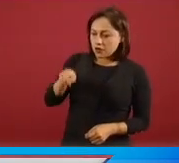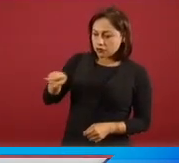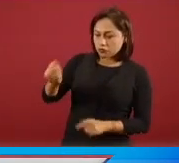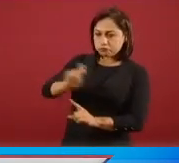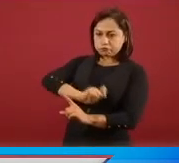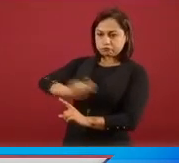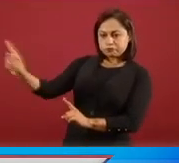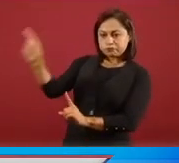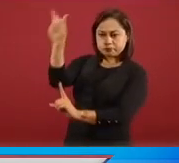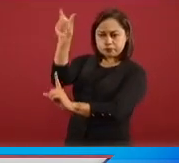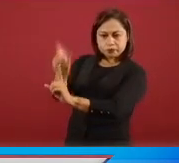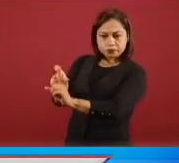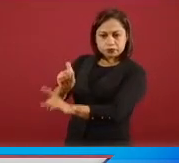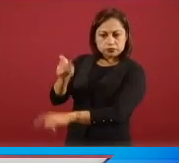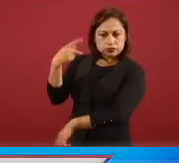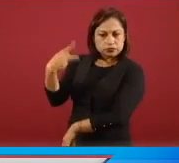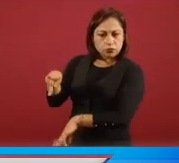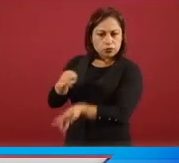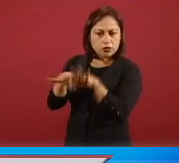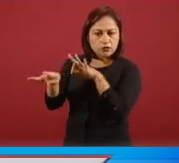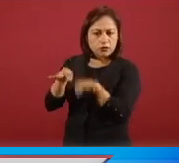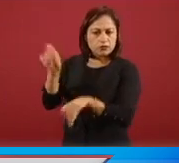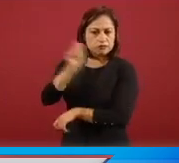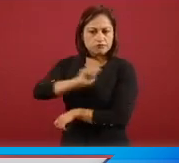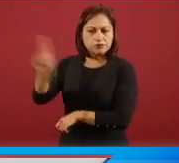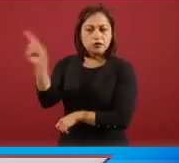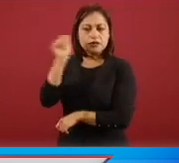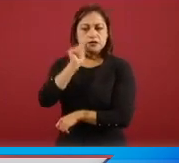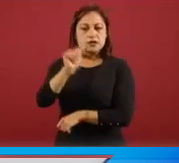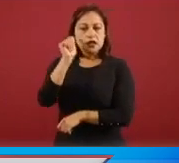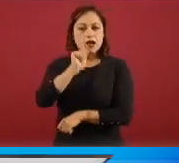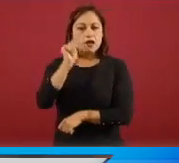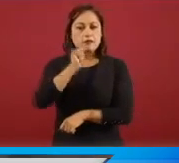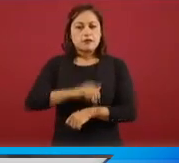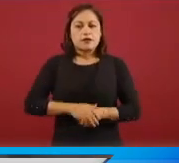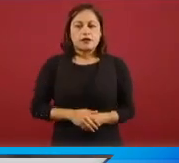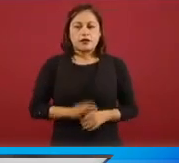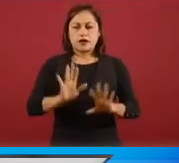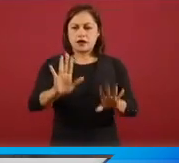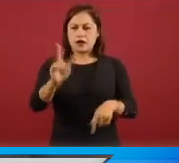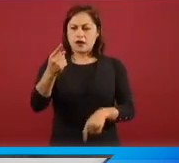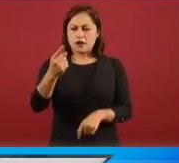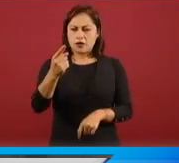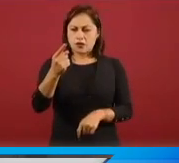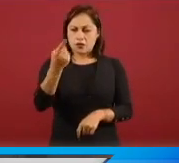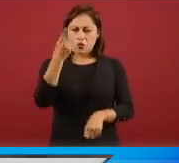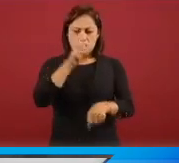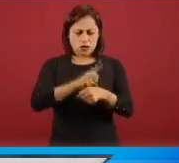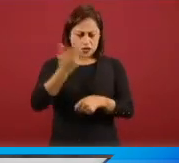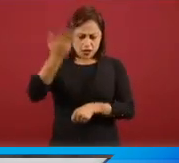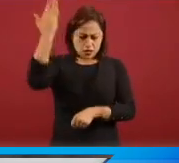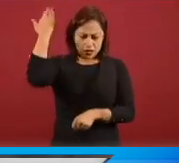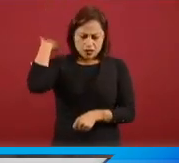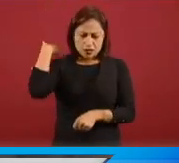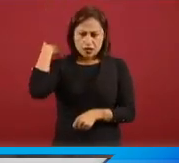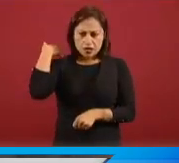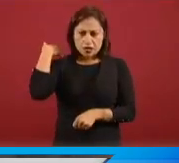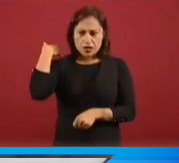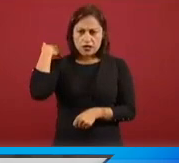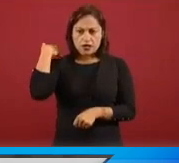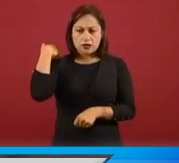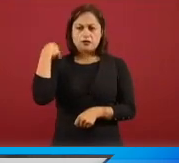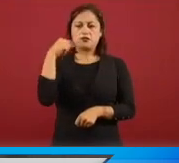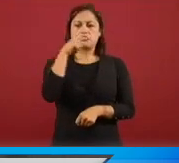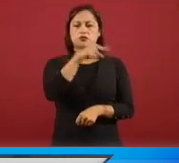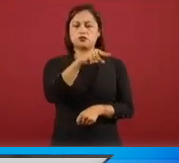libertades aún con los excesos calumnias y manipulación de la información de algunos reporteros los periodistas no deben estar subordinados al poder